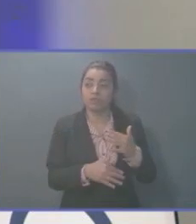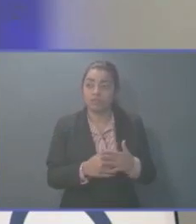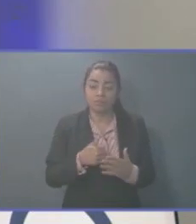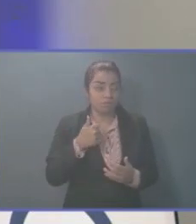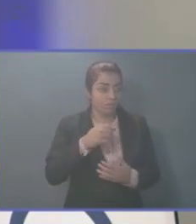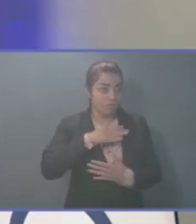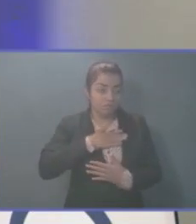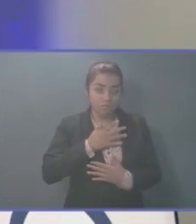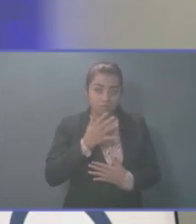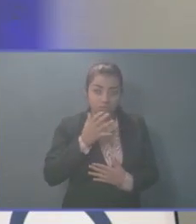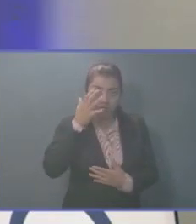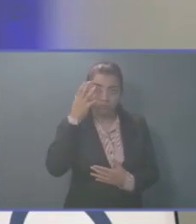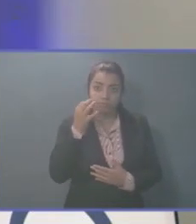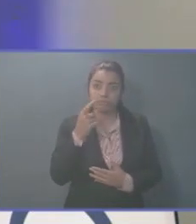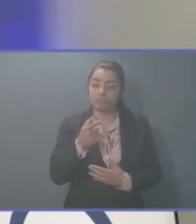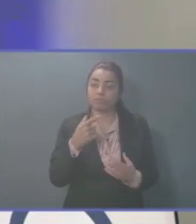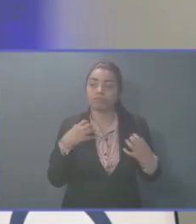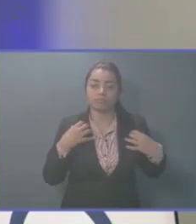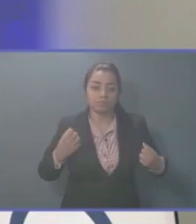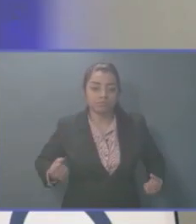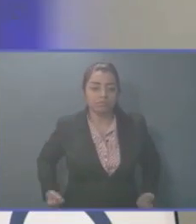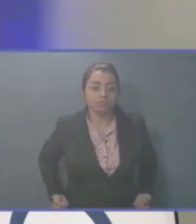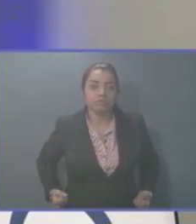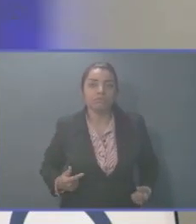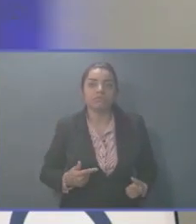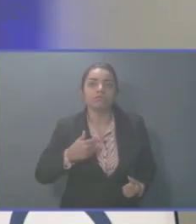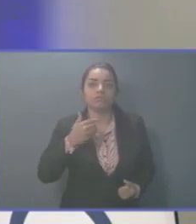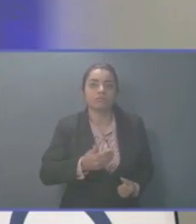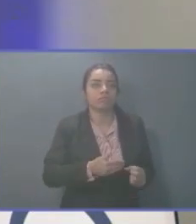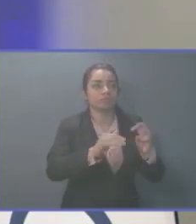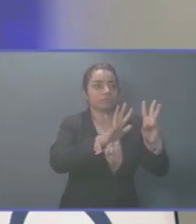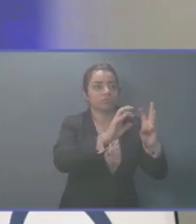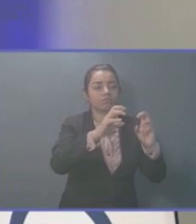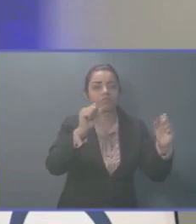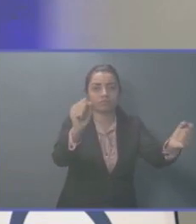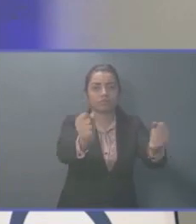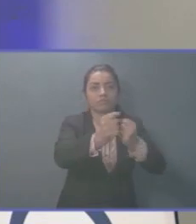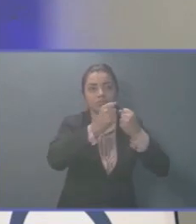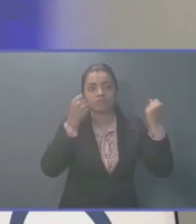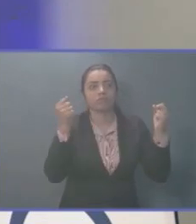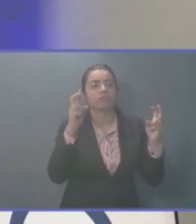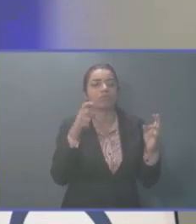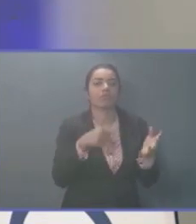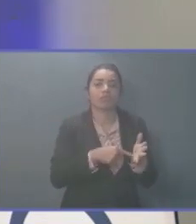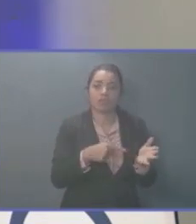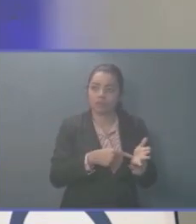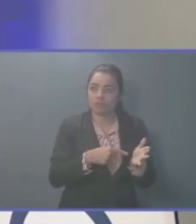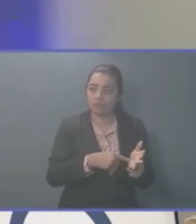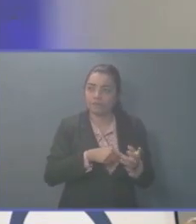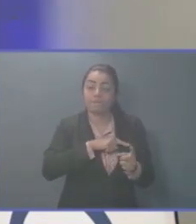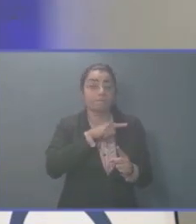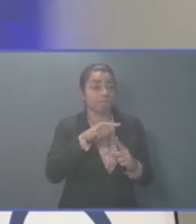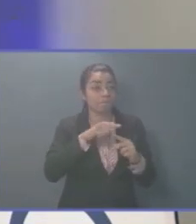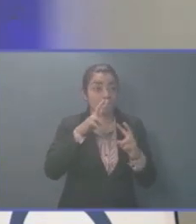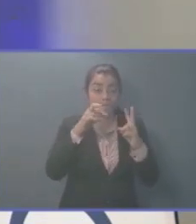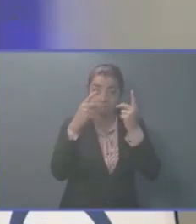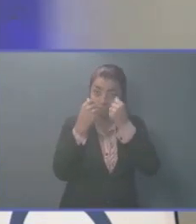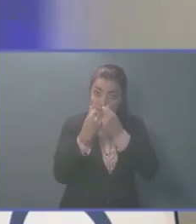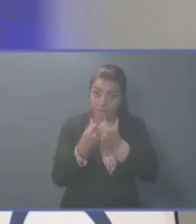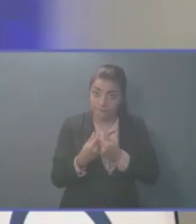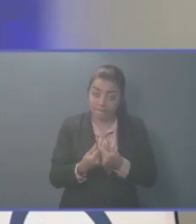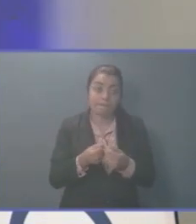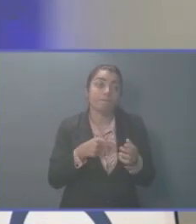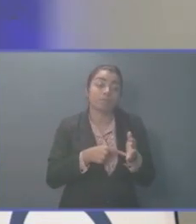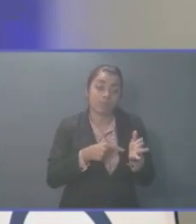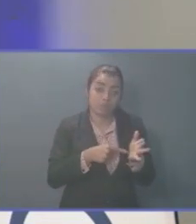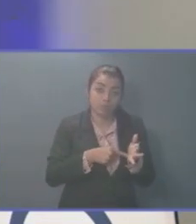buena voluntad. Al gobierno ya se le han aprobado más de 800 millones en deuda, incluido el tema del presupuesto que llevaba